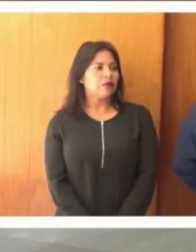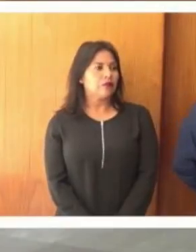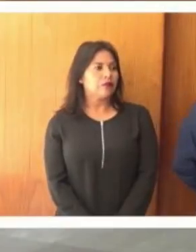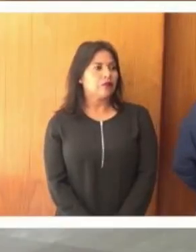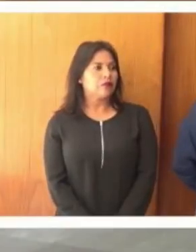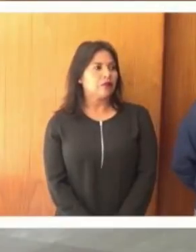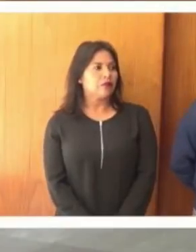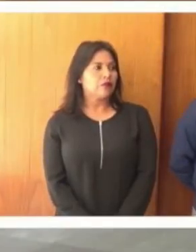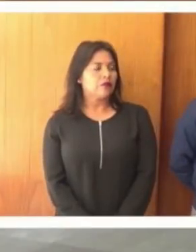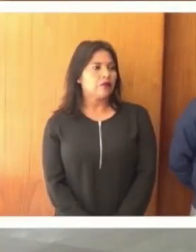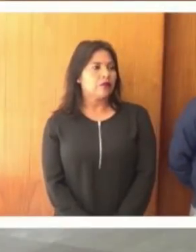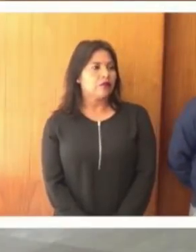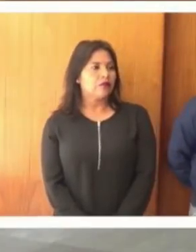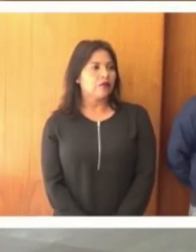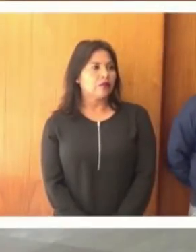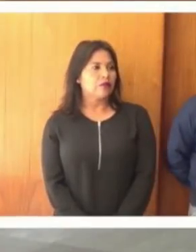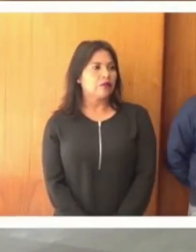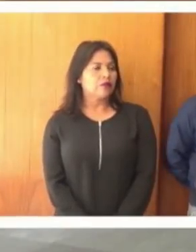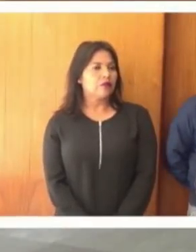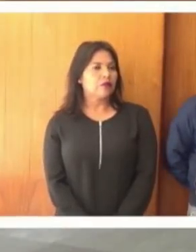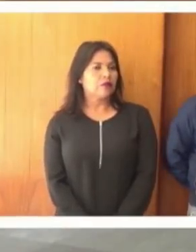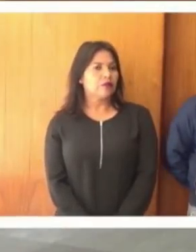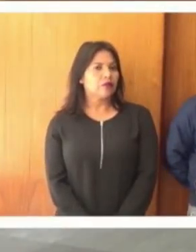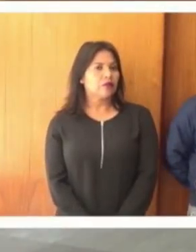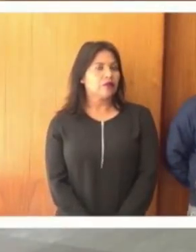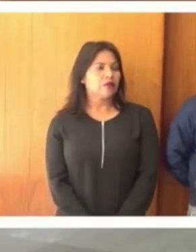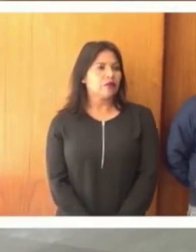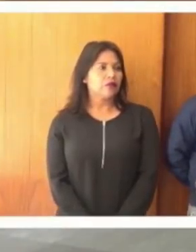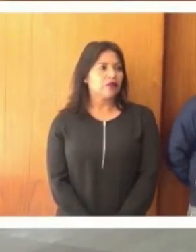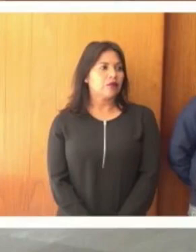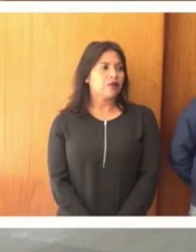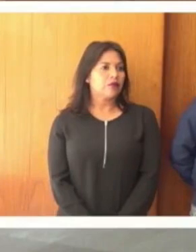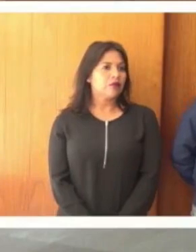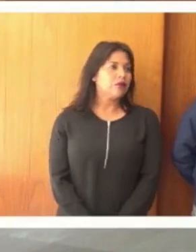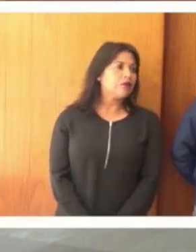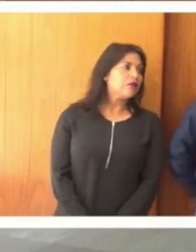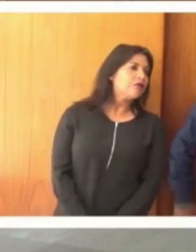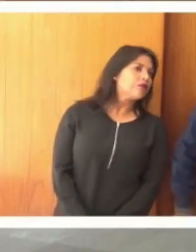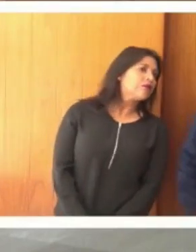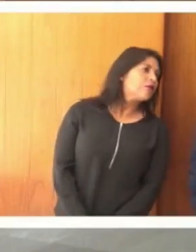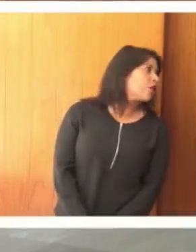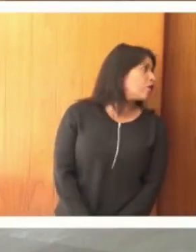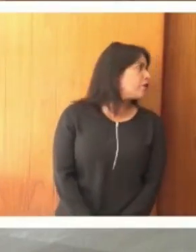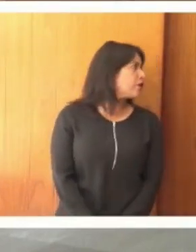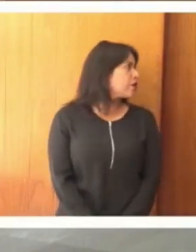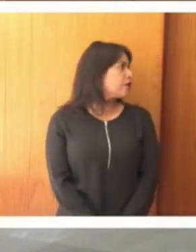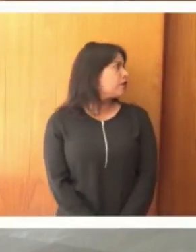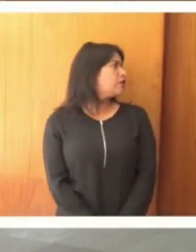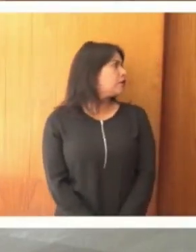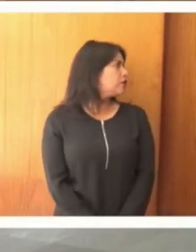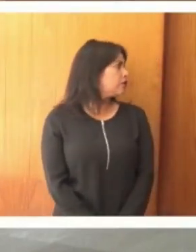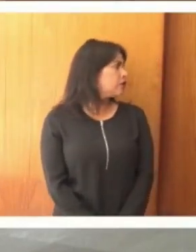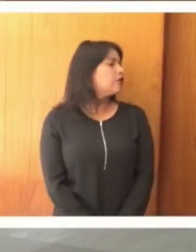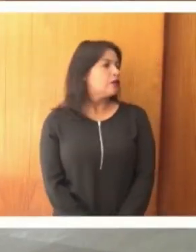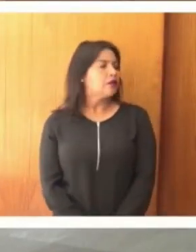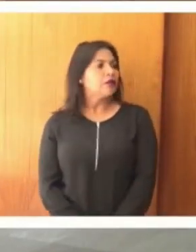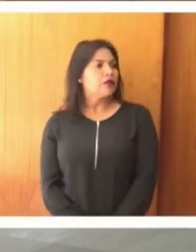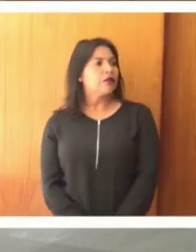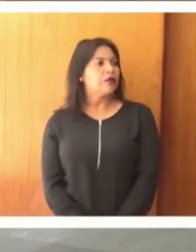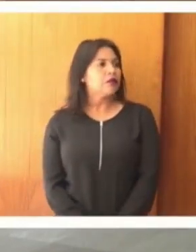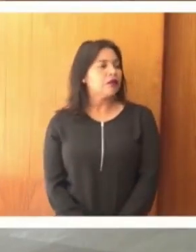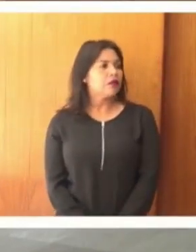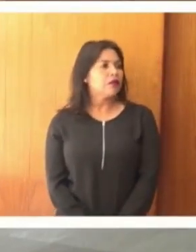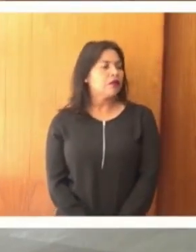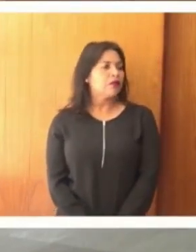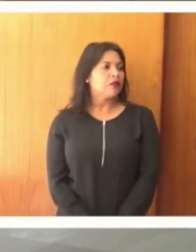Para nosotros es muy importante la transparencia y la información. Quiero, de parte de la presidenta municipal,